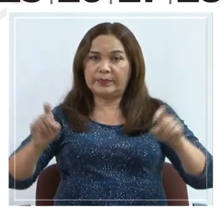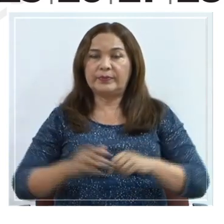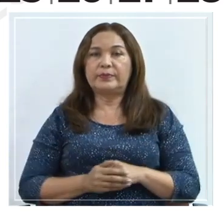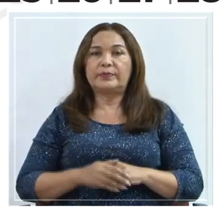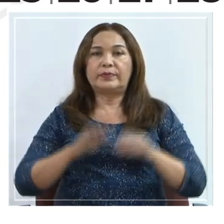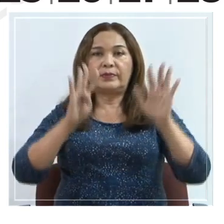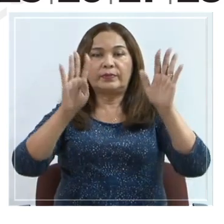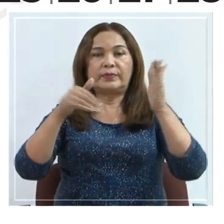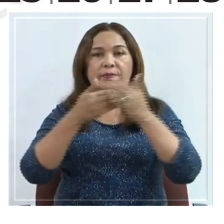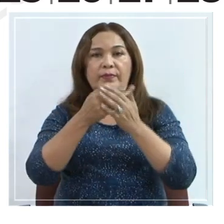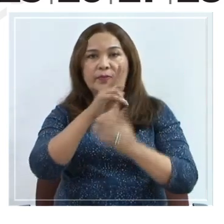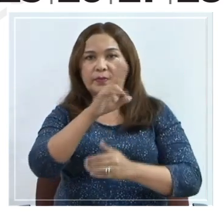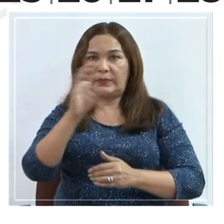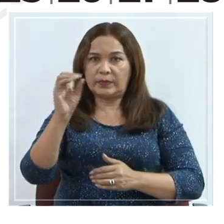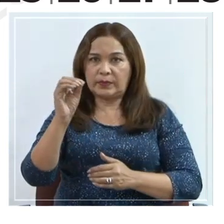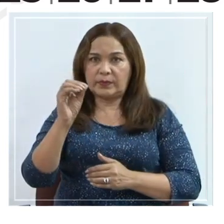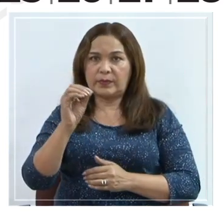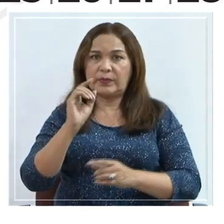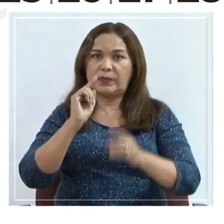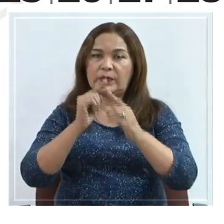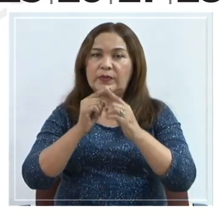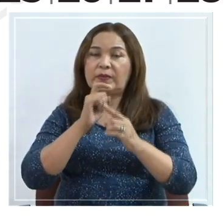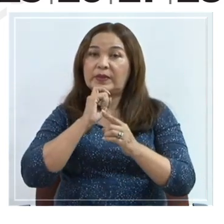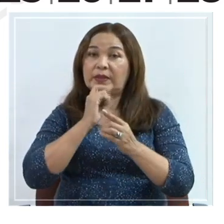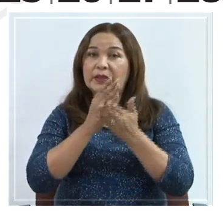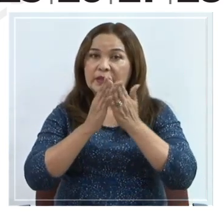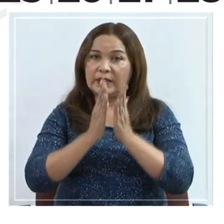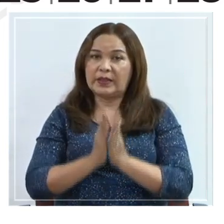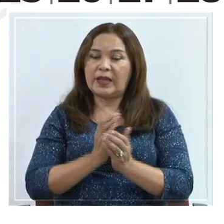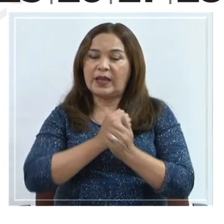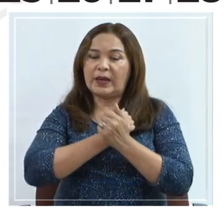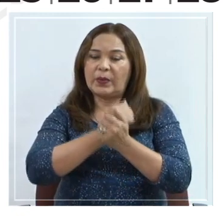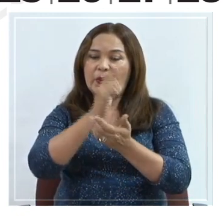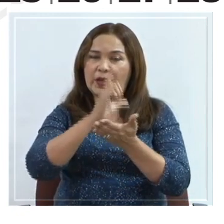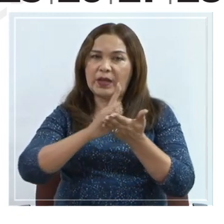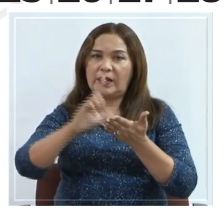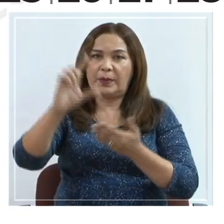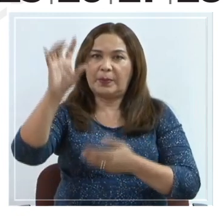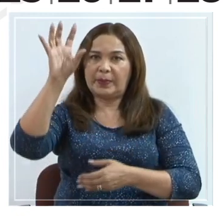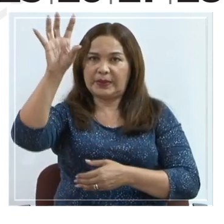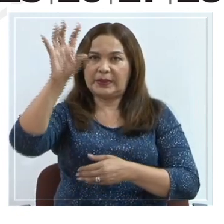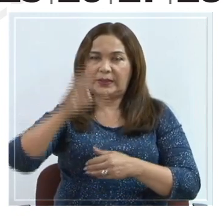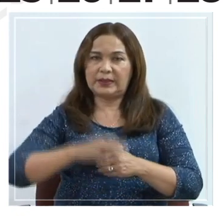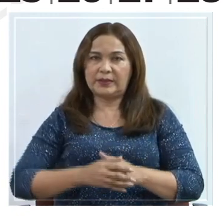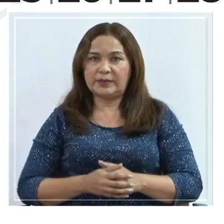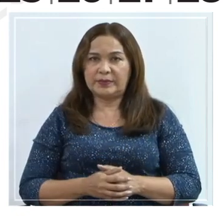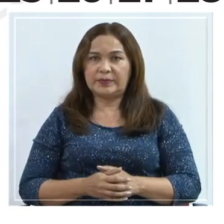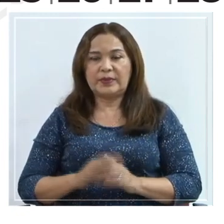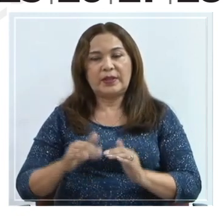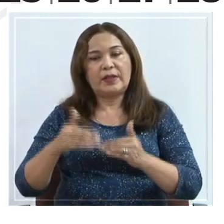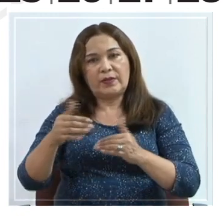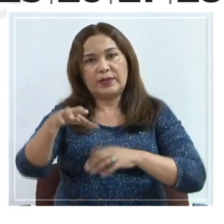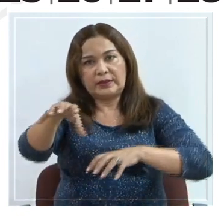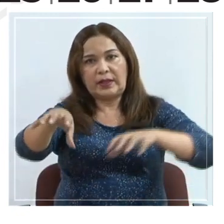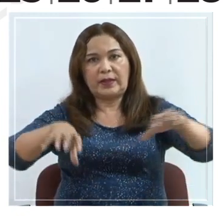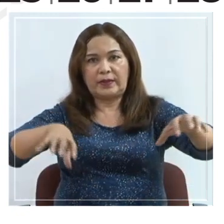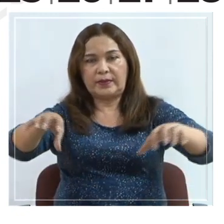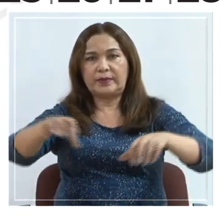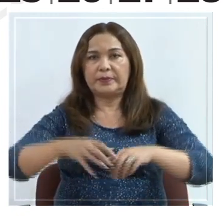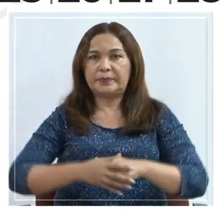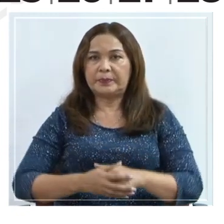del 9 al 20 el reto estudiantil por amor y lealtad a la patria fase